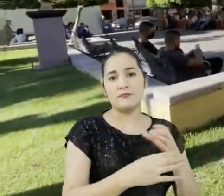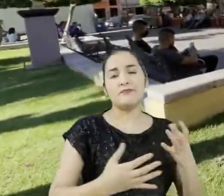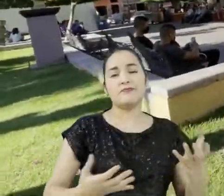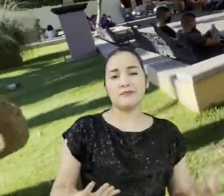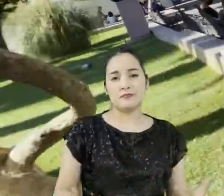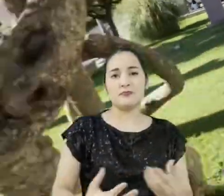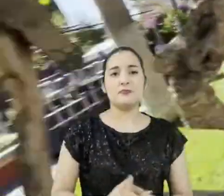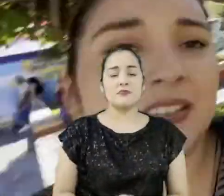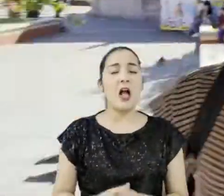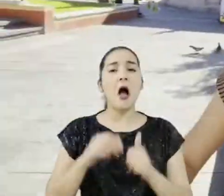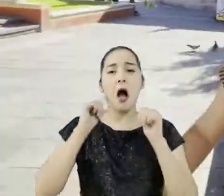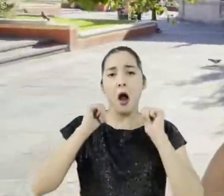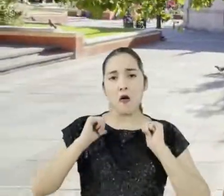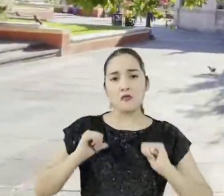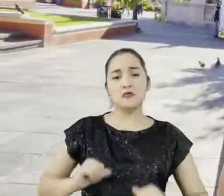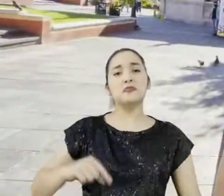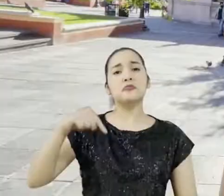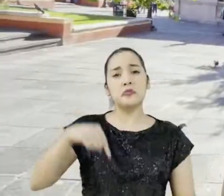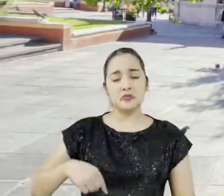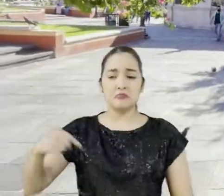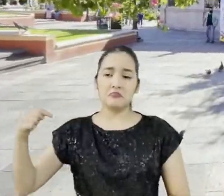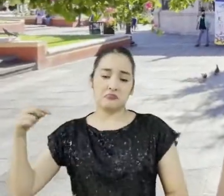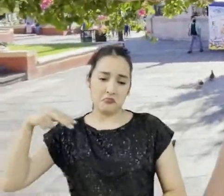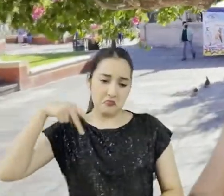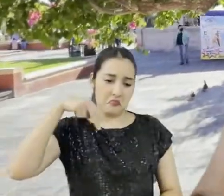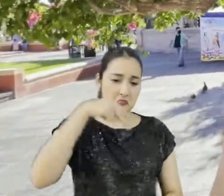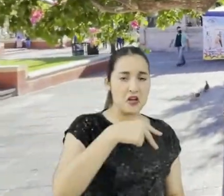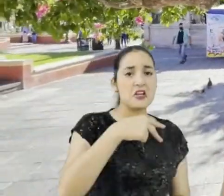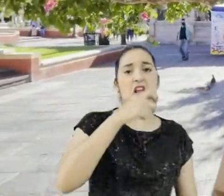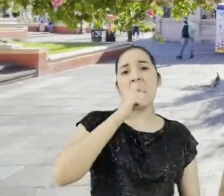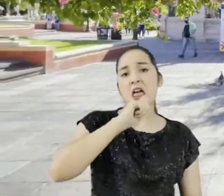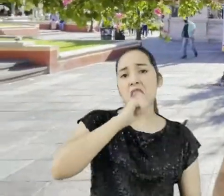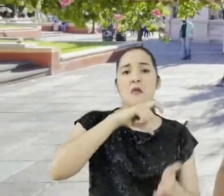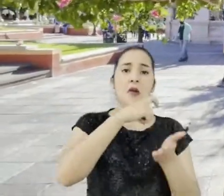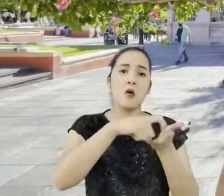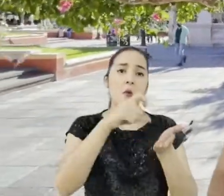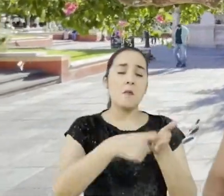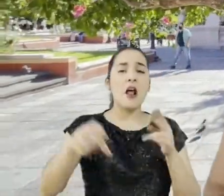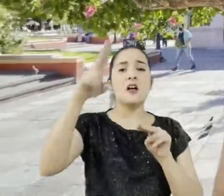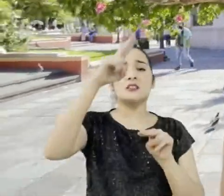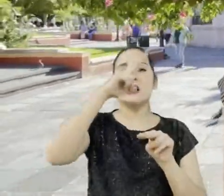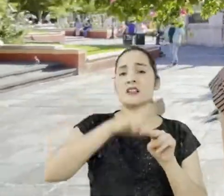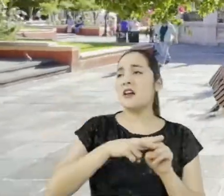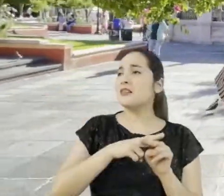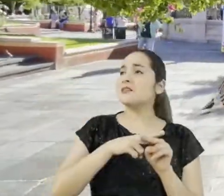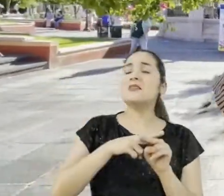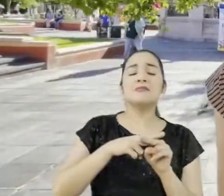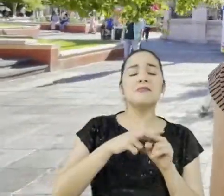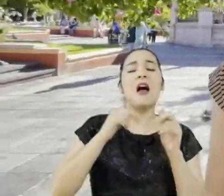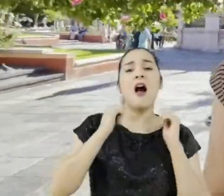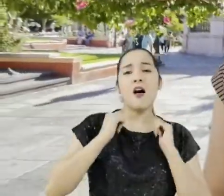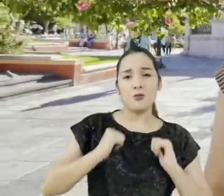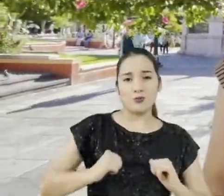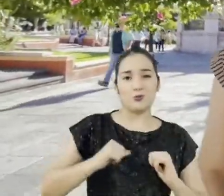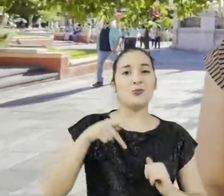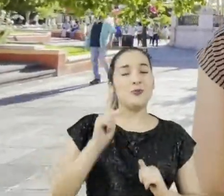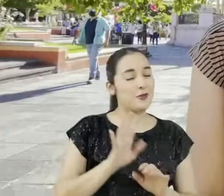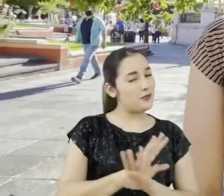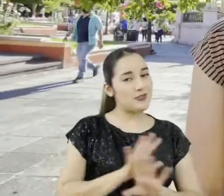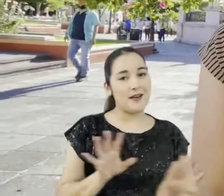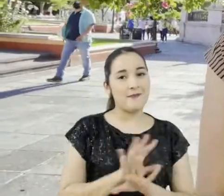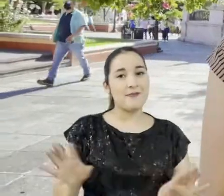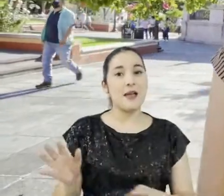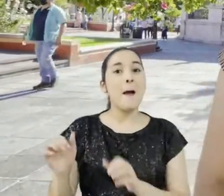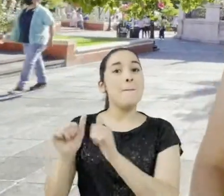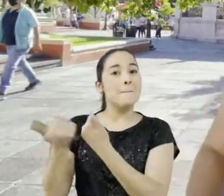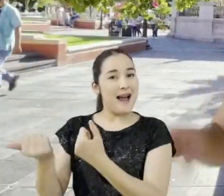así puestecitos. Entonces, está a gusto venirte a sentar aquí, comerte una nieve y demás. Ahorita que estamos en la panadería, resulta